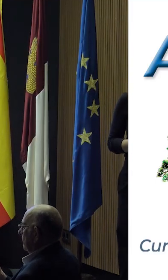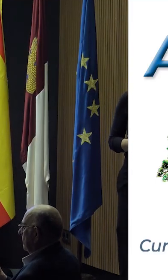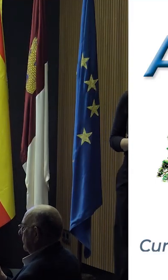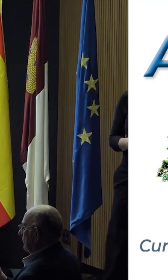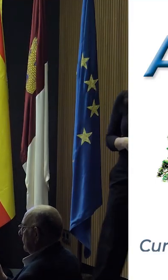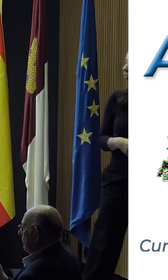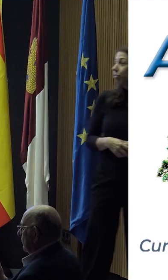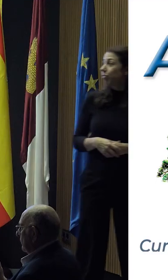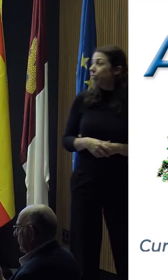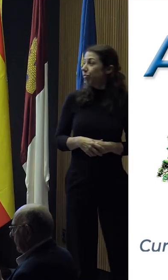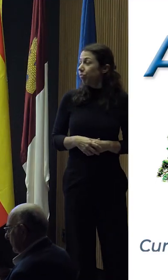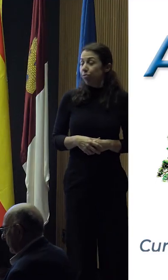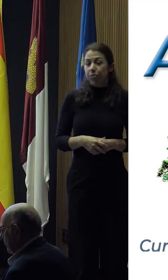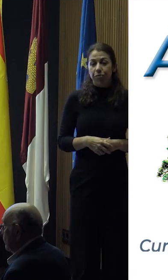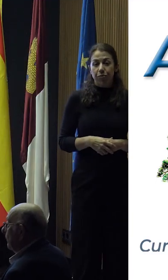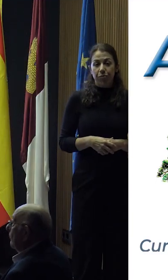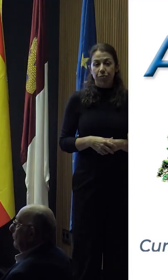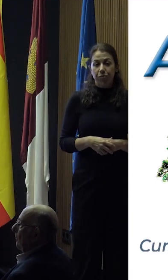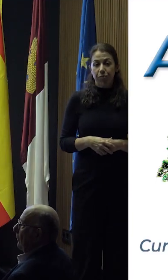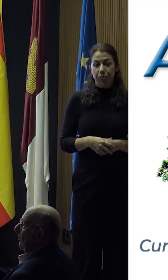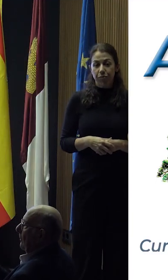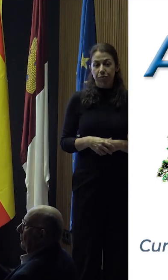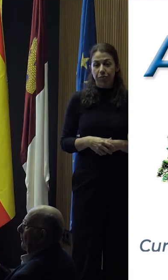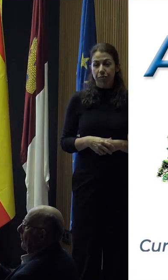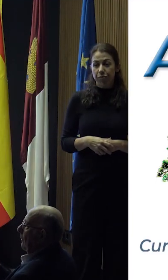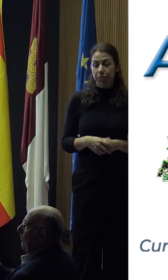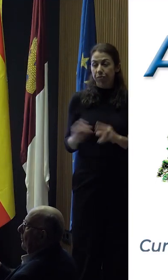Ah, sí, claro. Ahora el fruto.